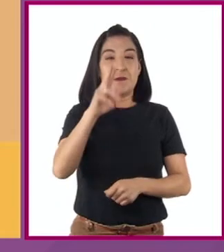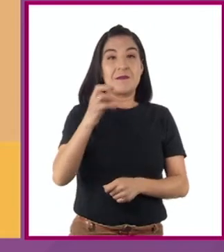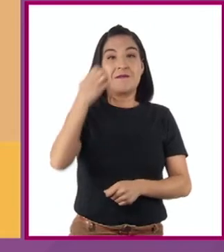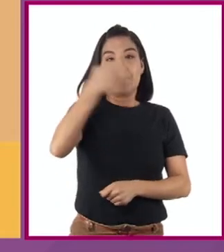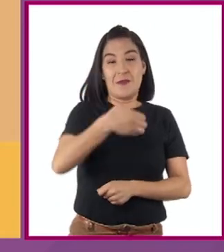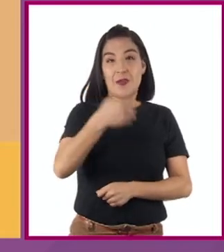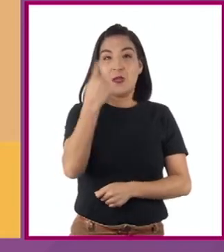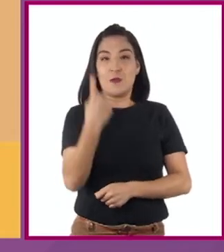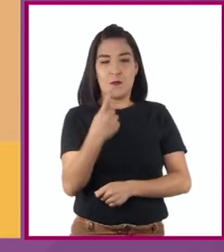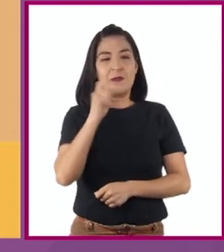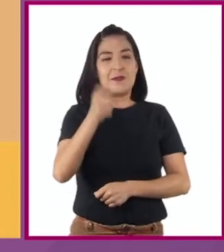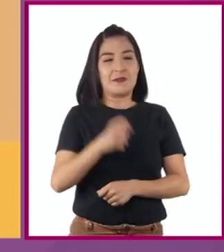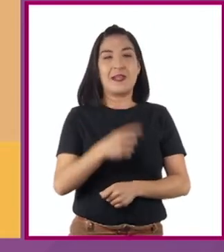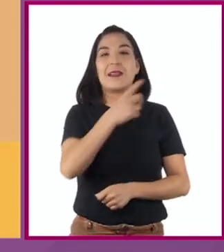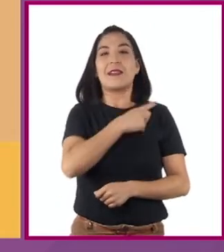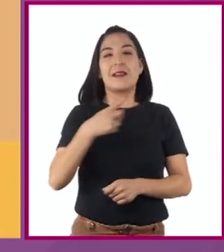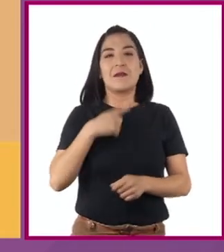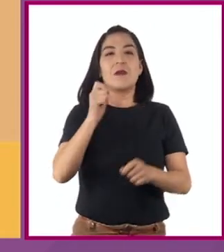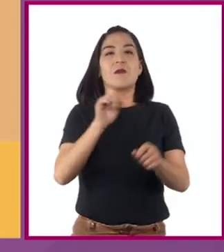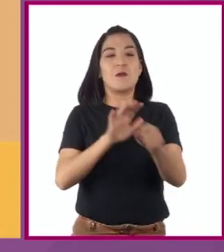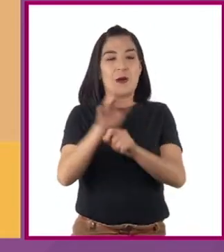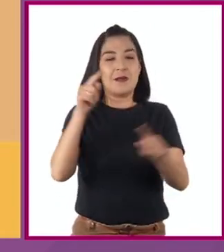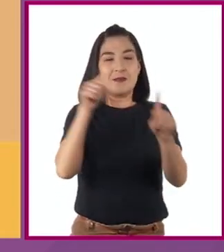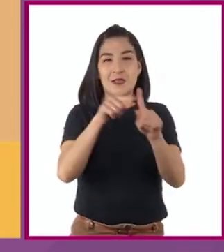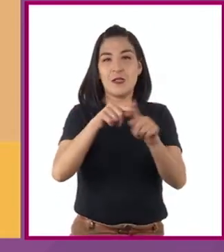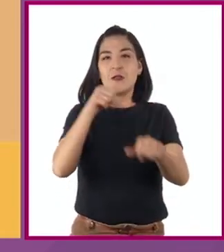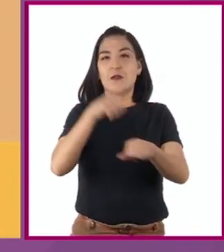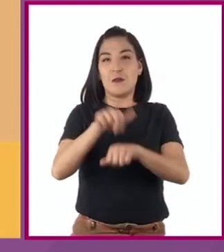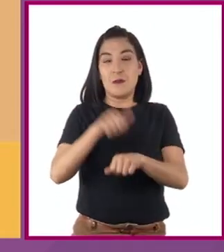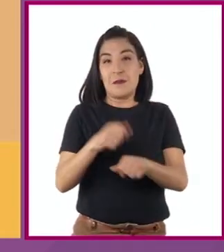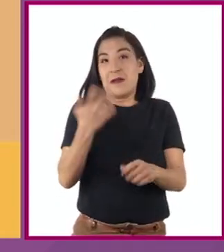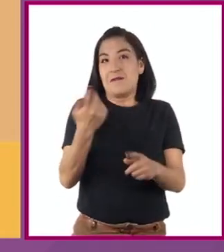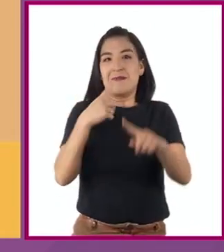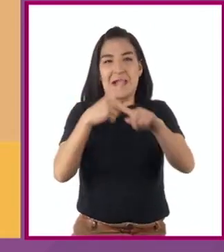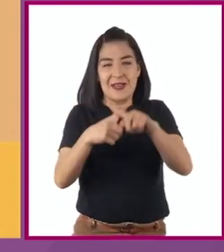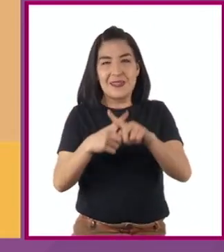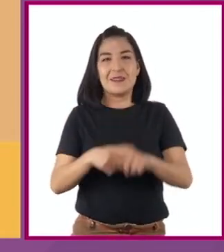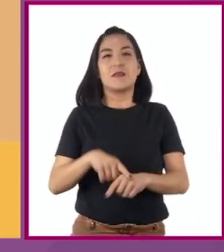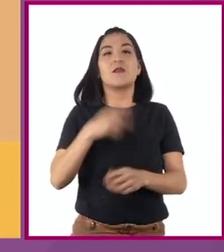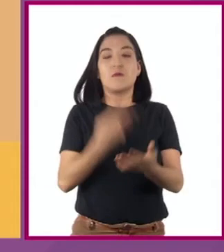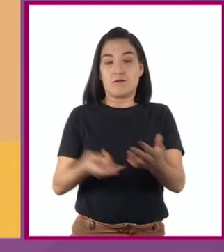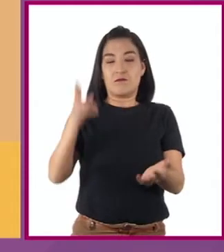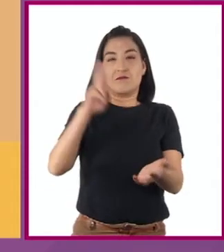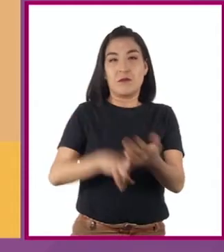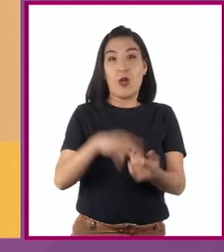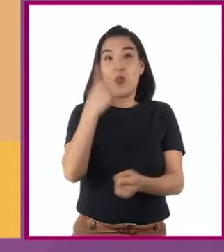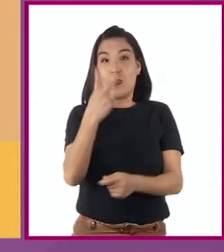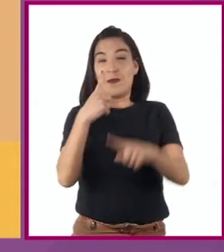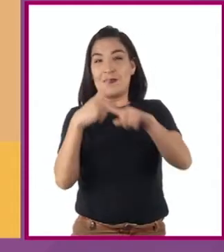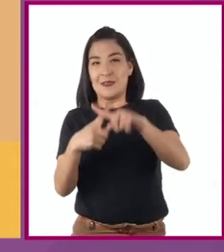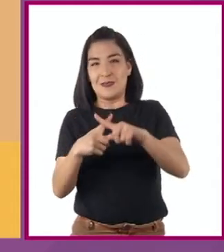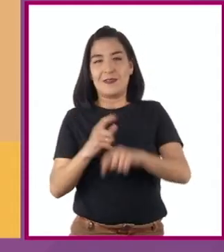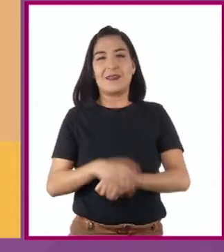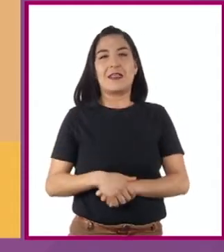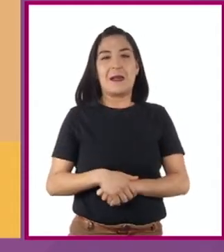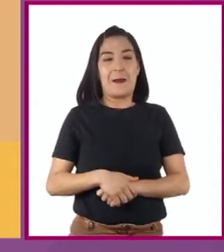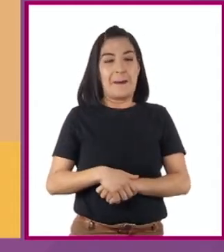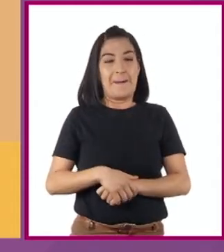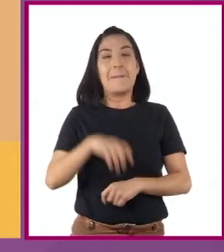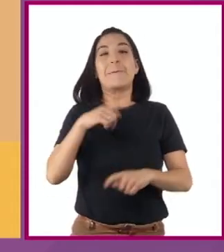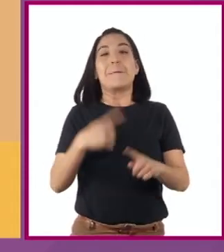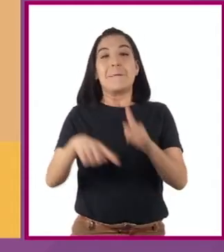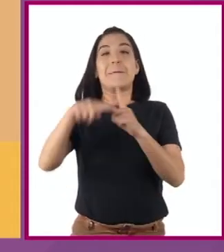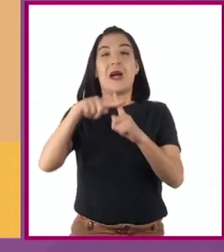1, debemos determinar un número X que su doble, 2X, más otro